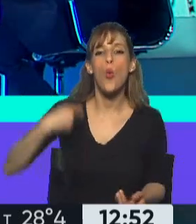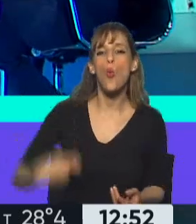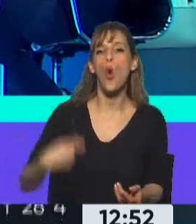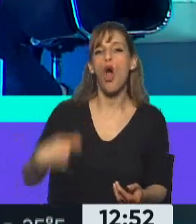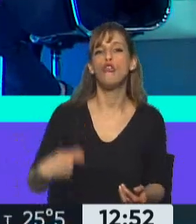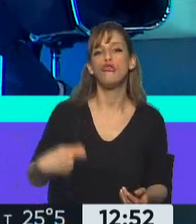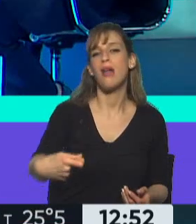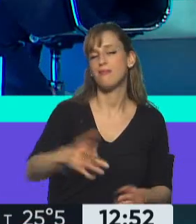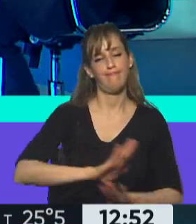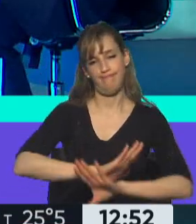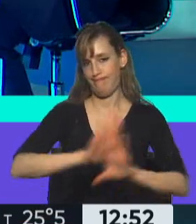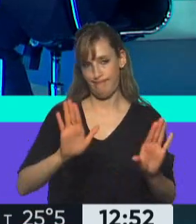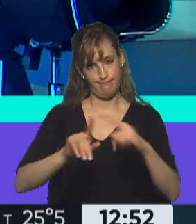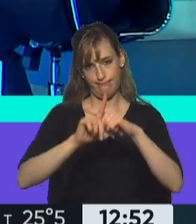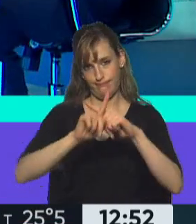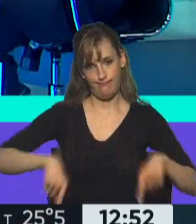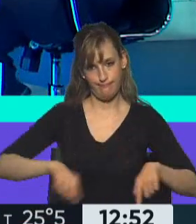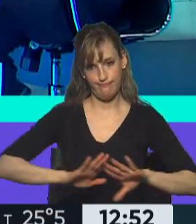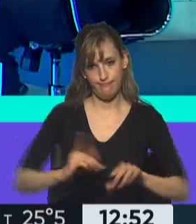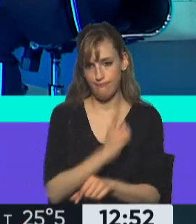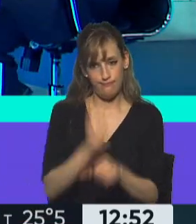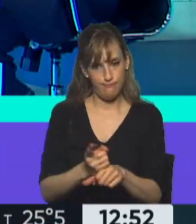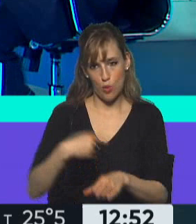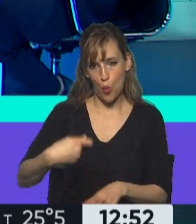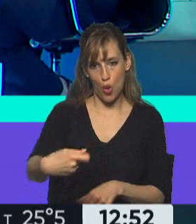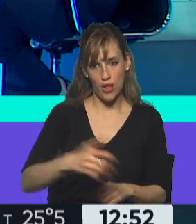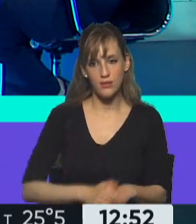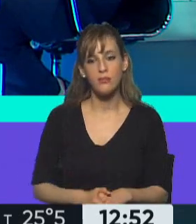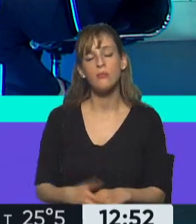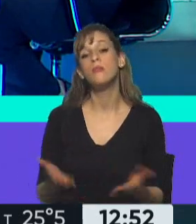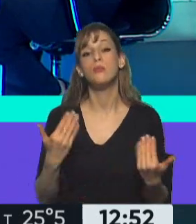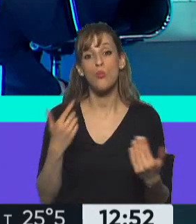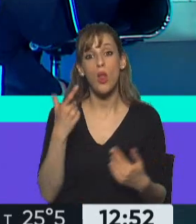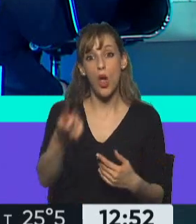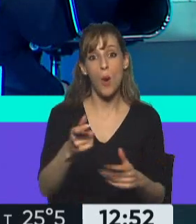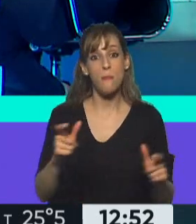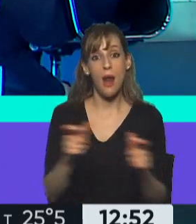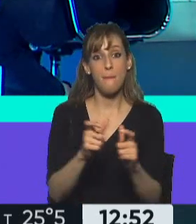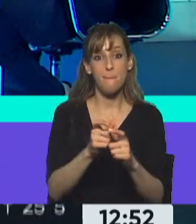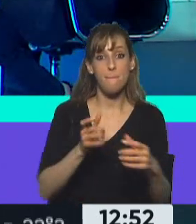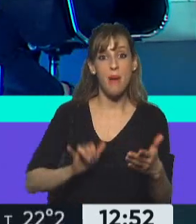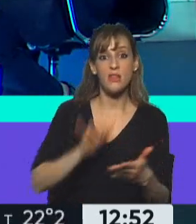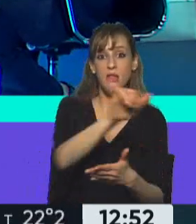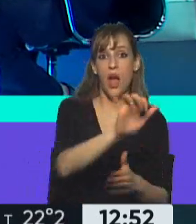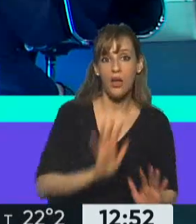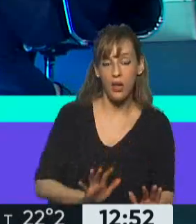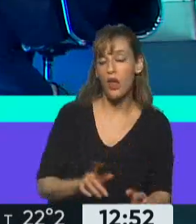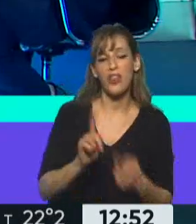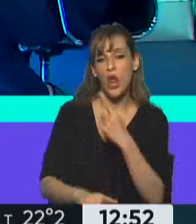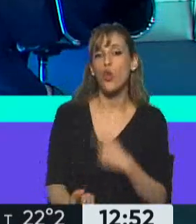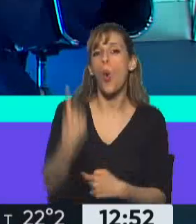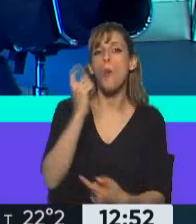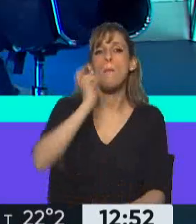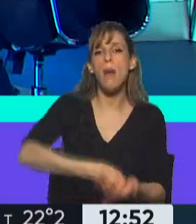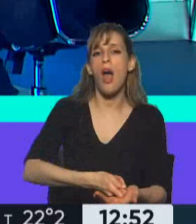cuotas para las compras en tarjeta de crédito. No solo se puede comprar pasajes, ya sea pagándolo de una sola vez, se